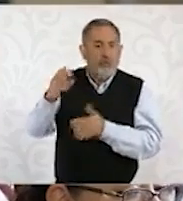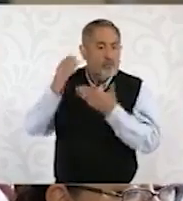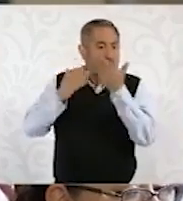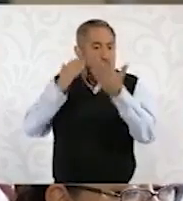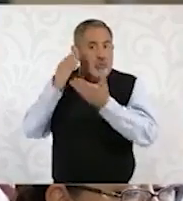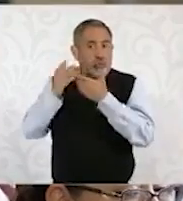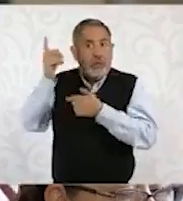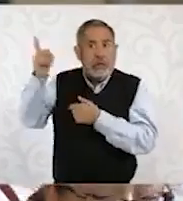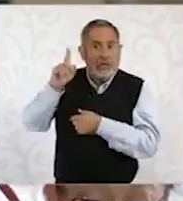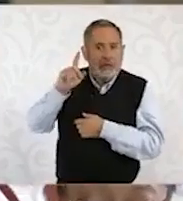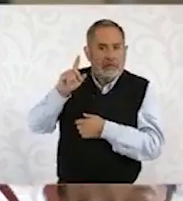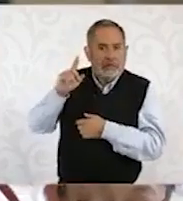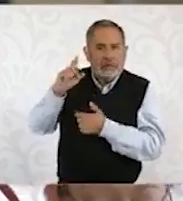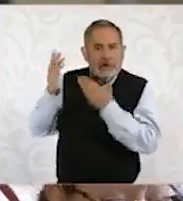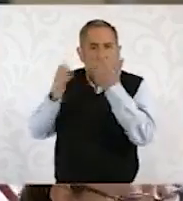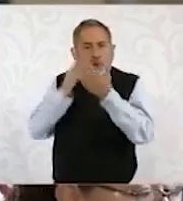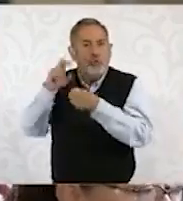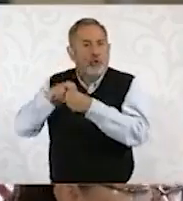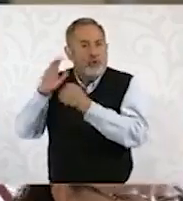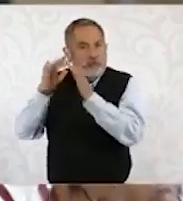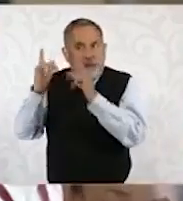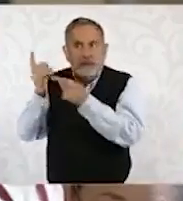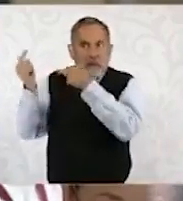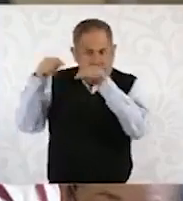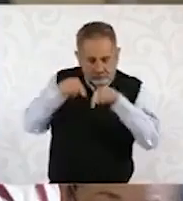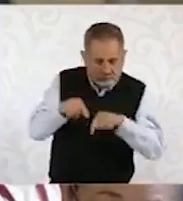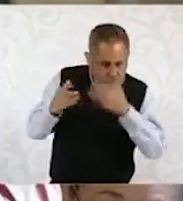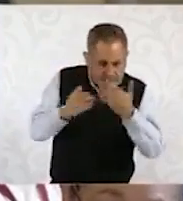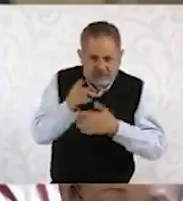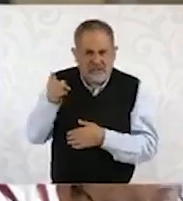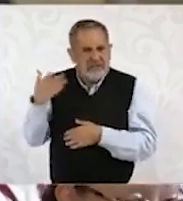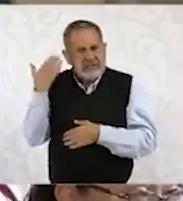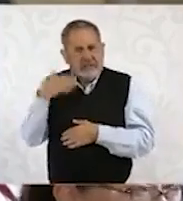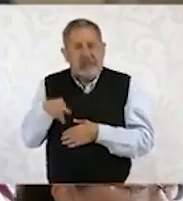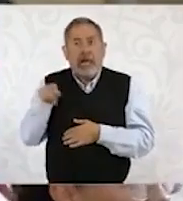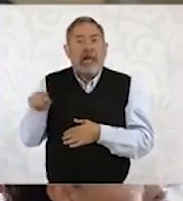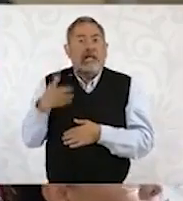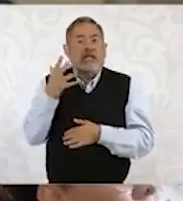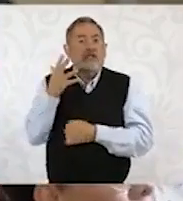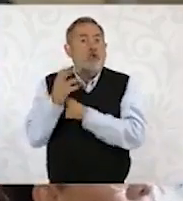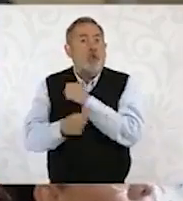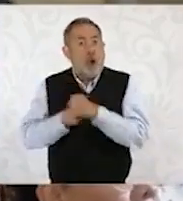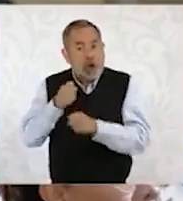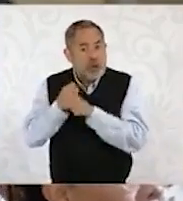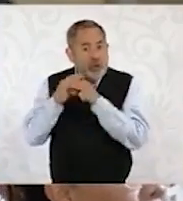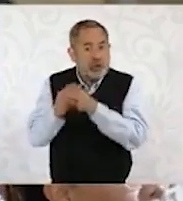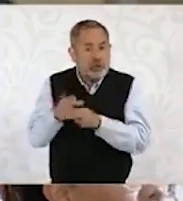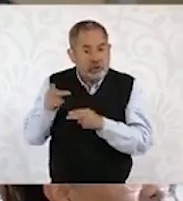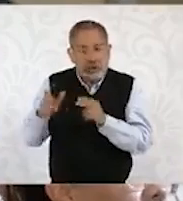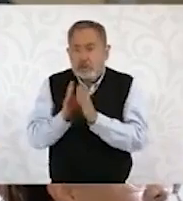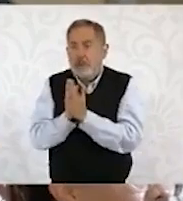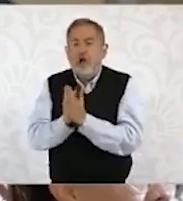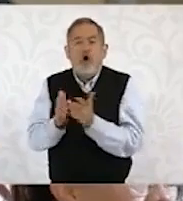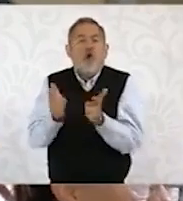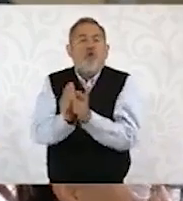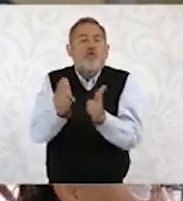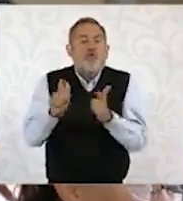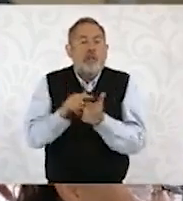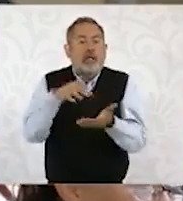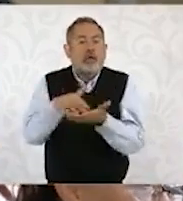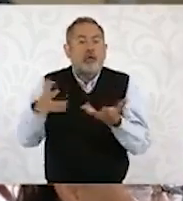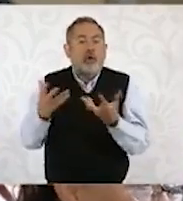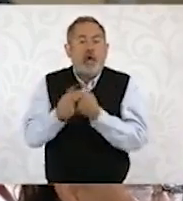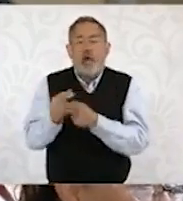16 años allá y regresó para acá, pero él tiene ya 5 años en los círculos de lectura del Fondo de